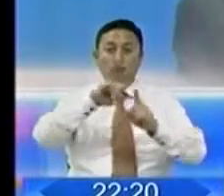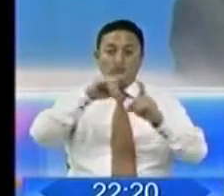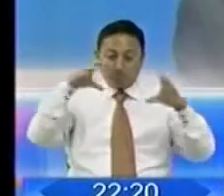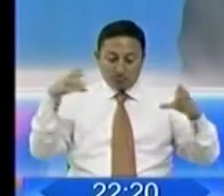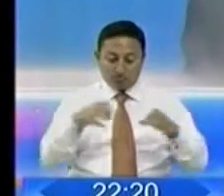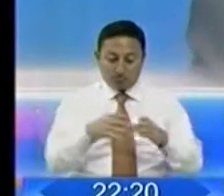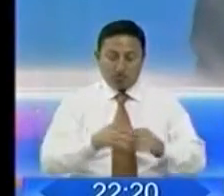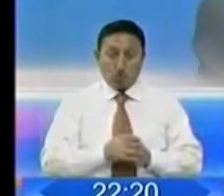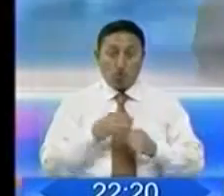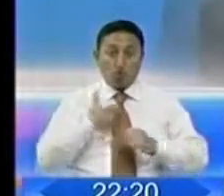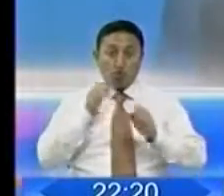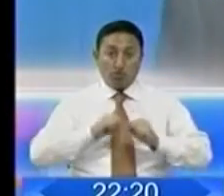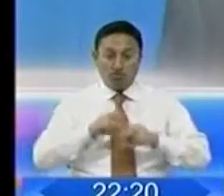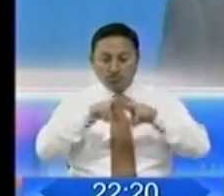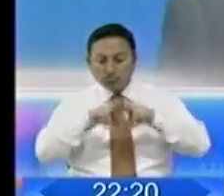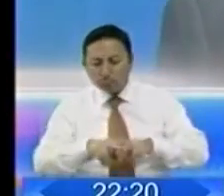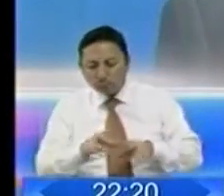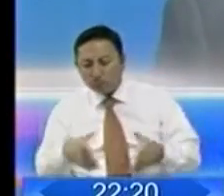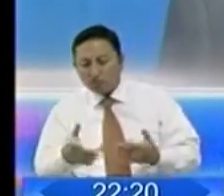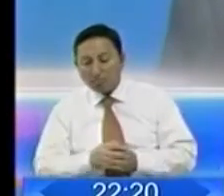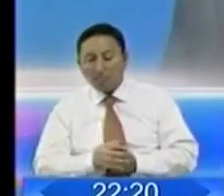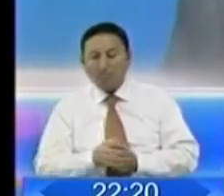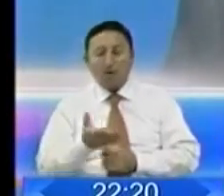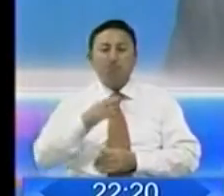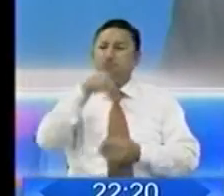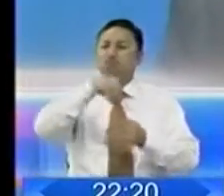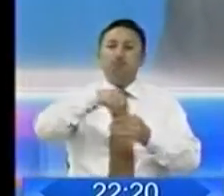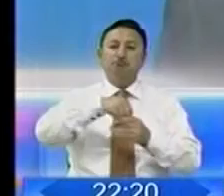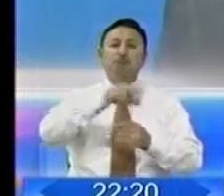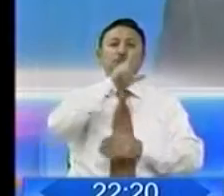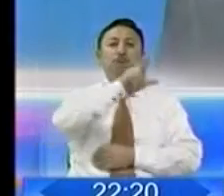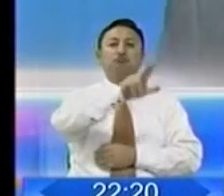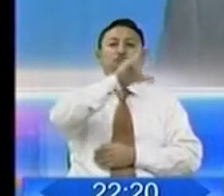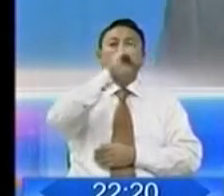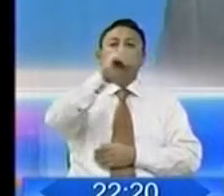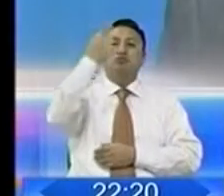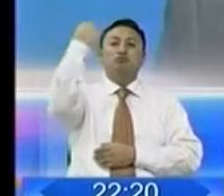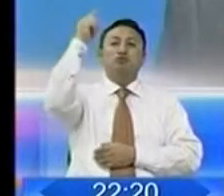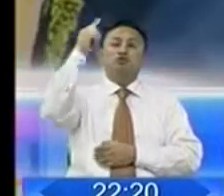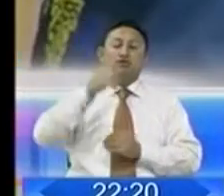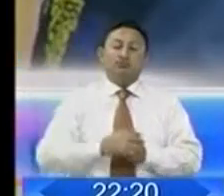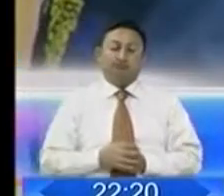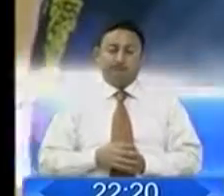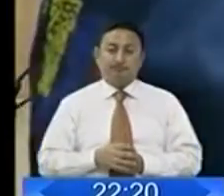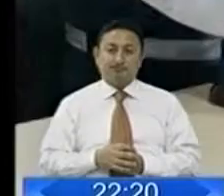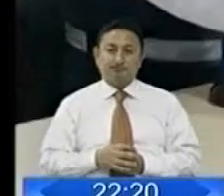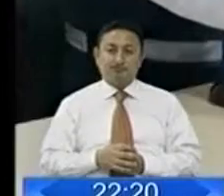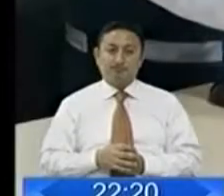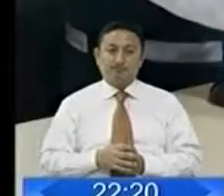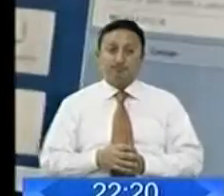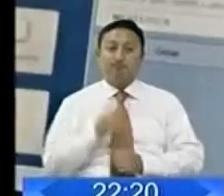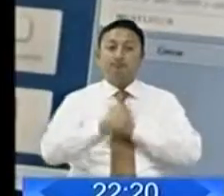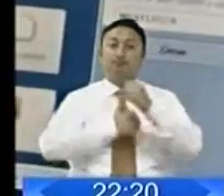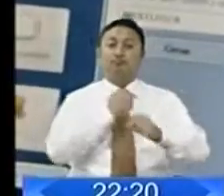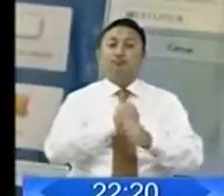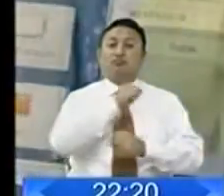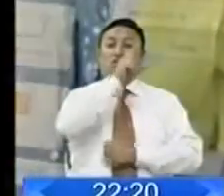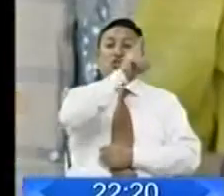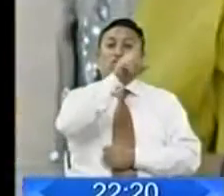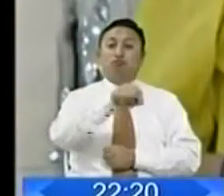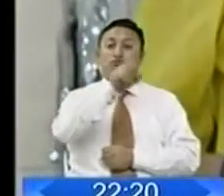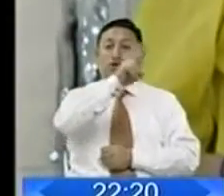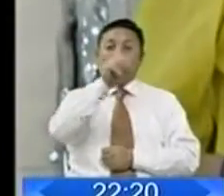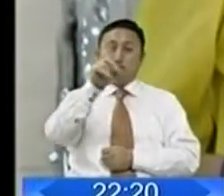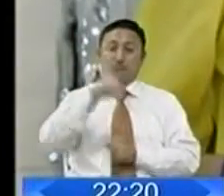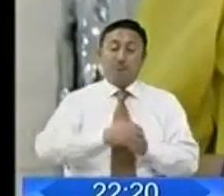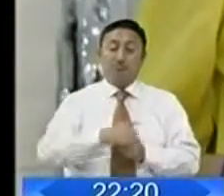yo ya puedo dar seguimiento. Vamos a ahorrar por lo menos 300 millones al sistema de salud. Se estima que para el 2021 se simplifique